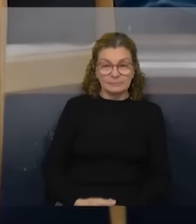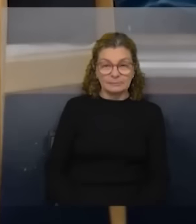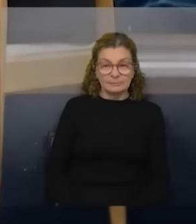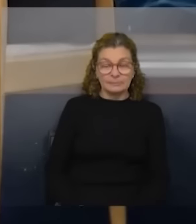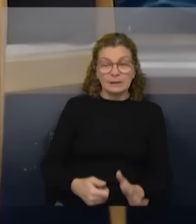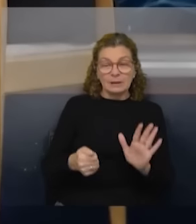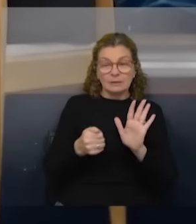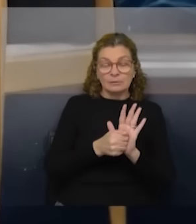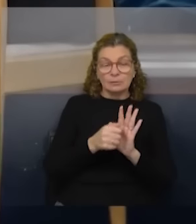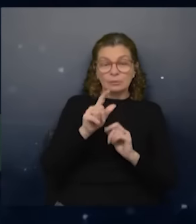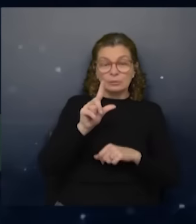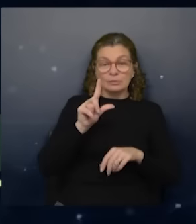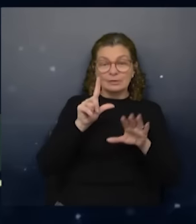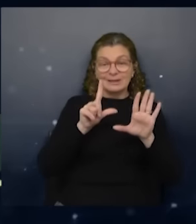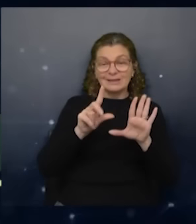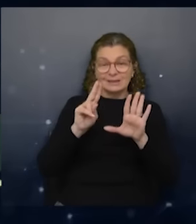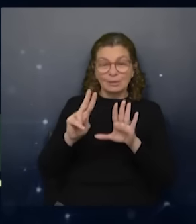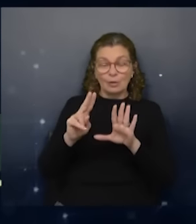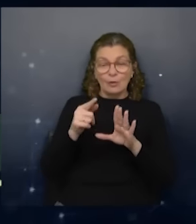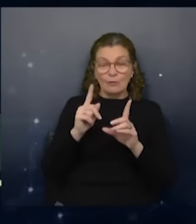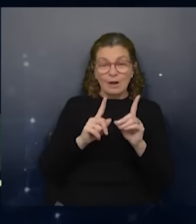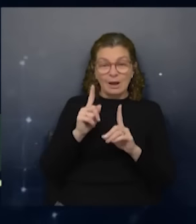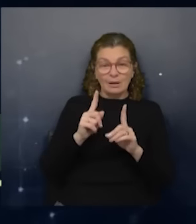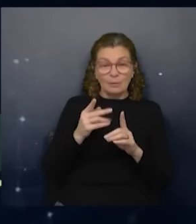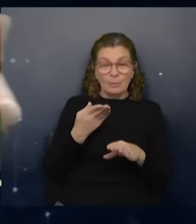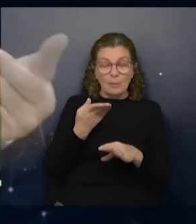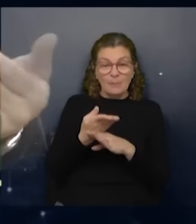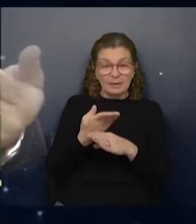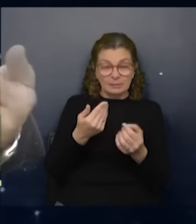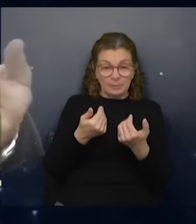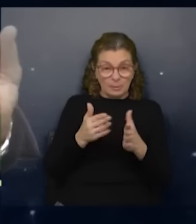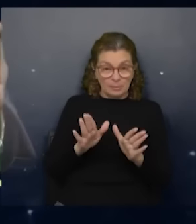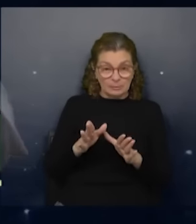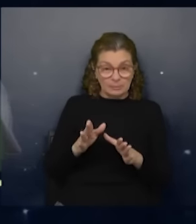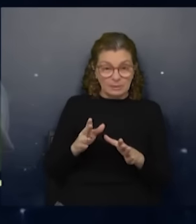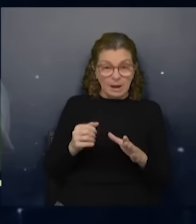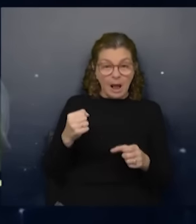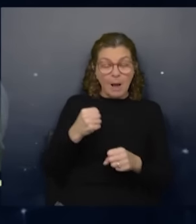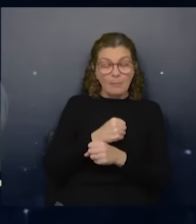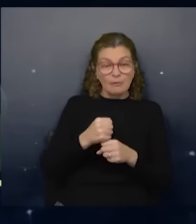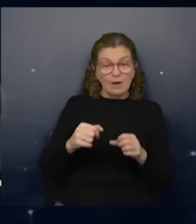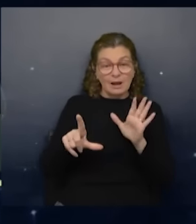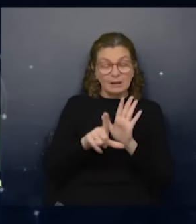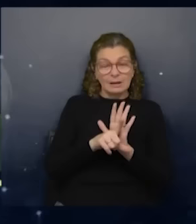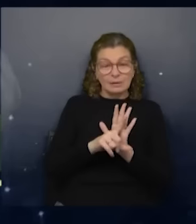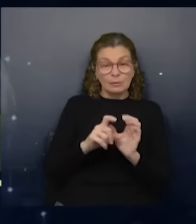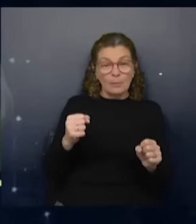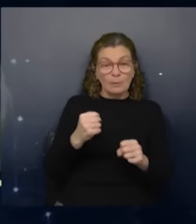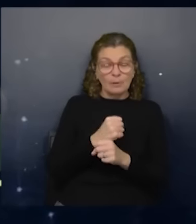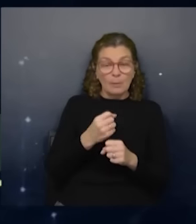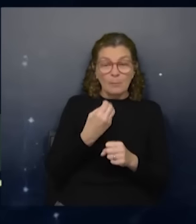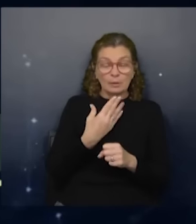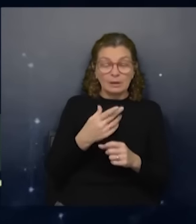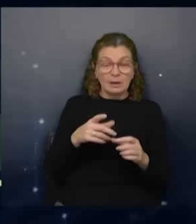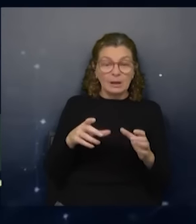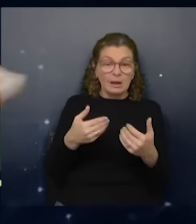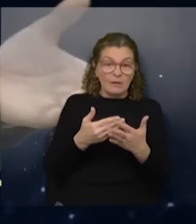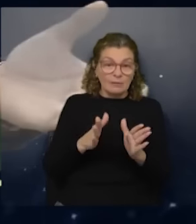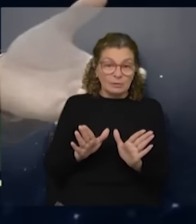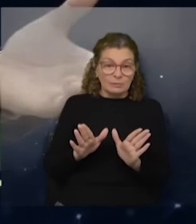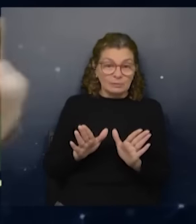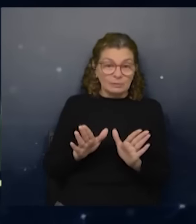artículo 72 eh fue una solicitud de Cabildo abierto para aprobar la ley que hasta ahora no se había aprobado porque Cabildo abierto no lo